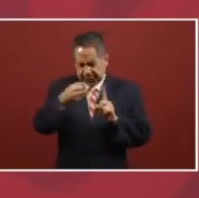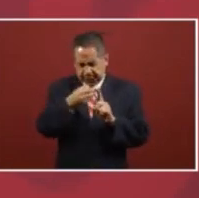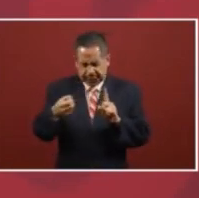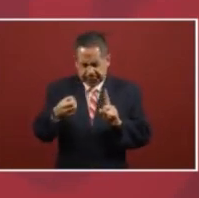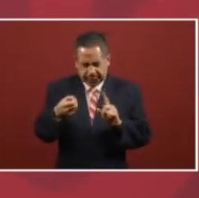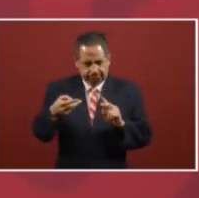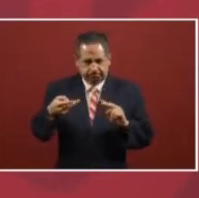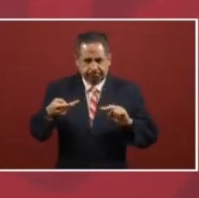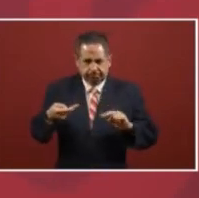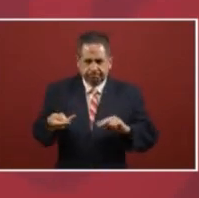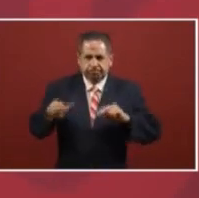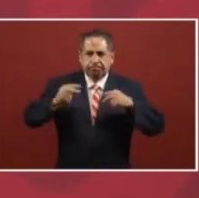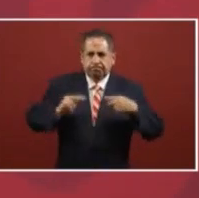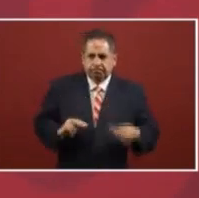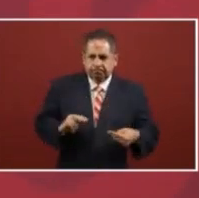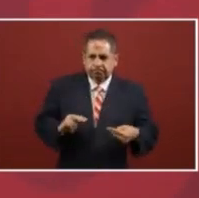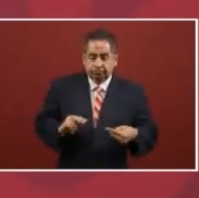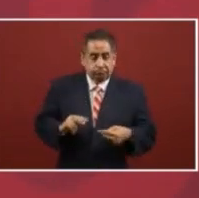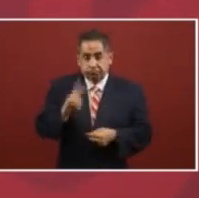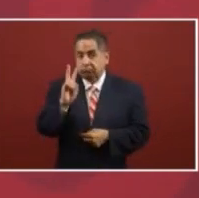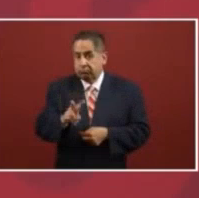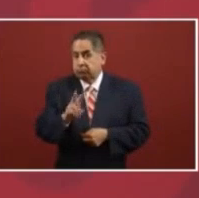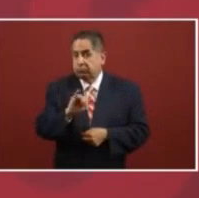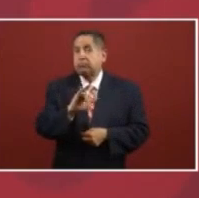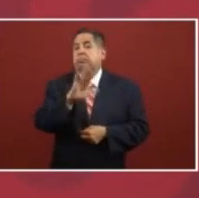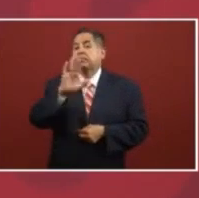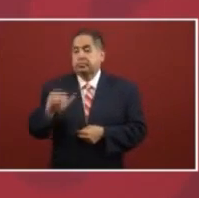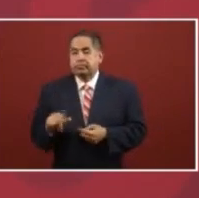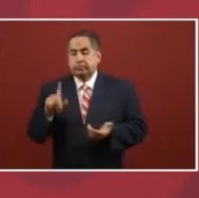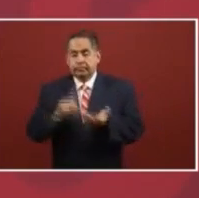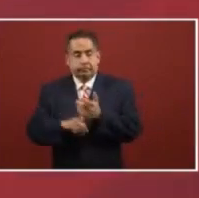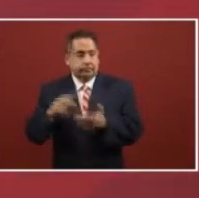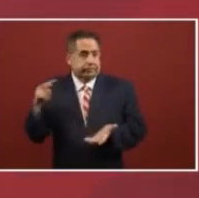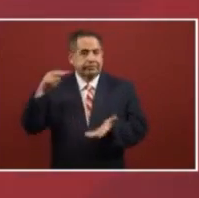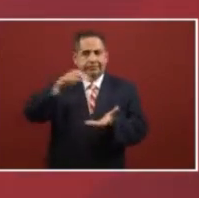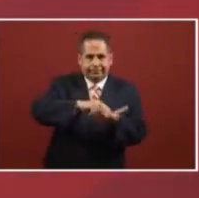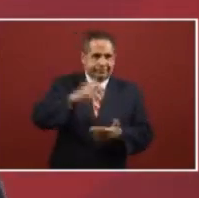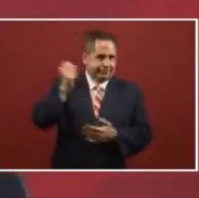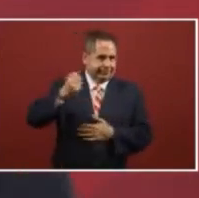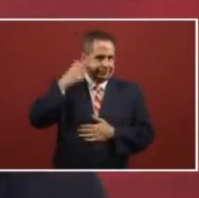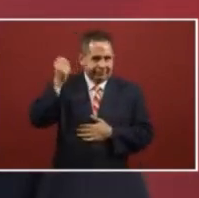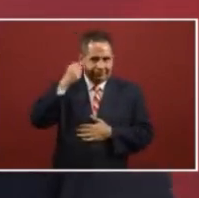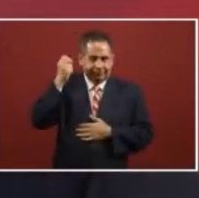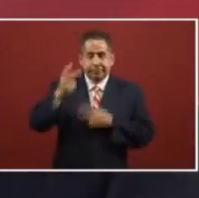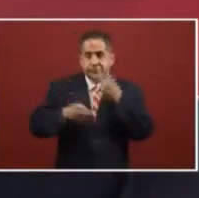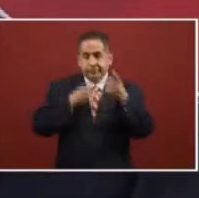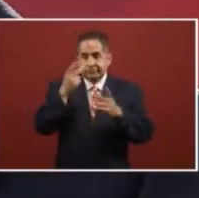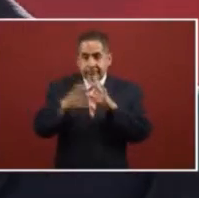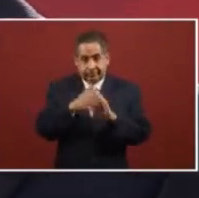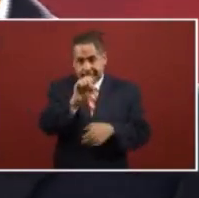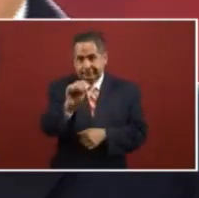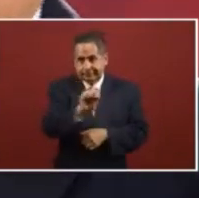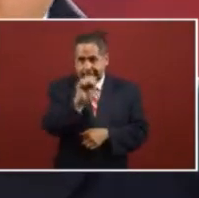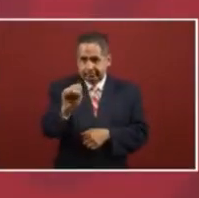el discurso que iba yo a pronunciar el